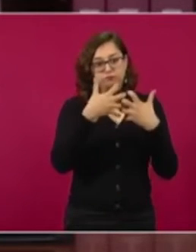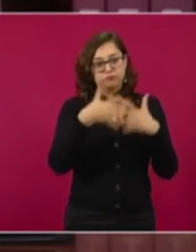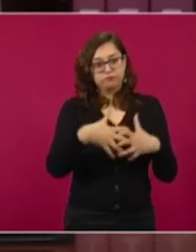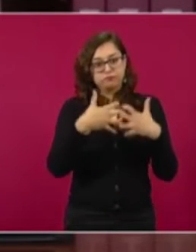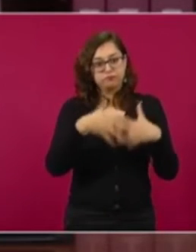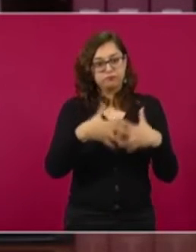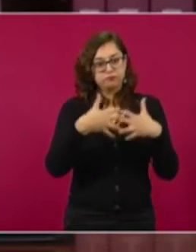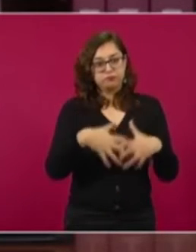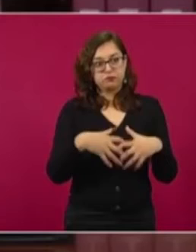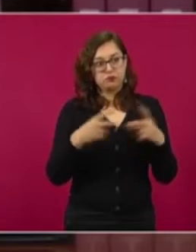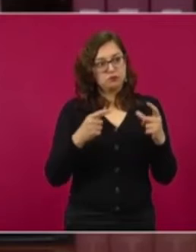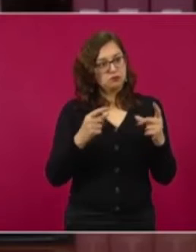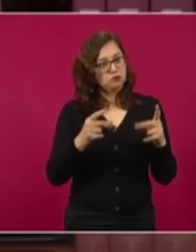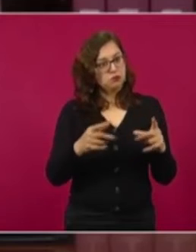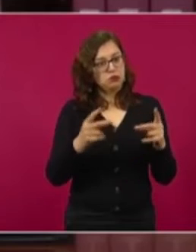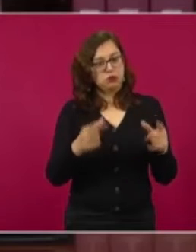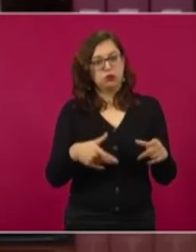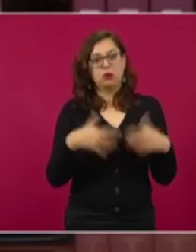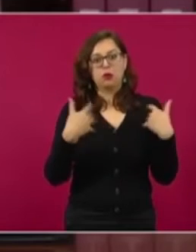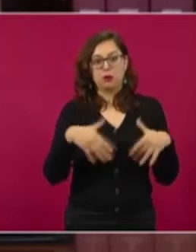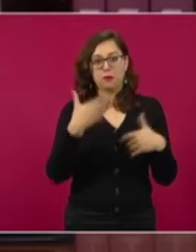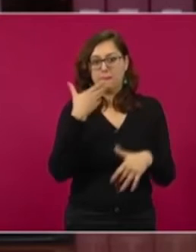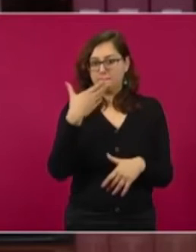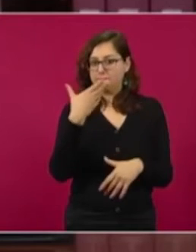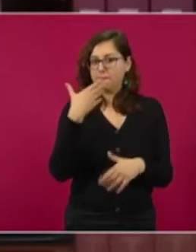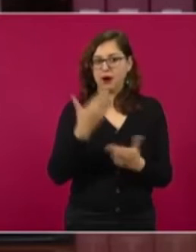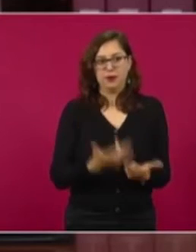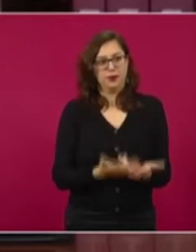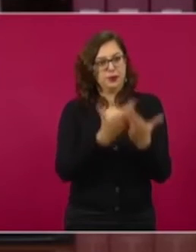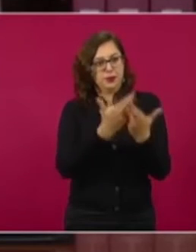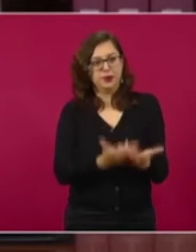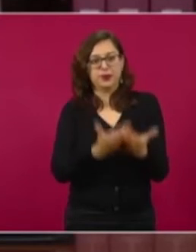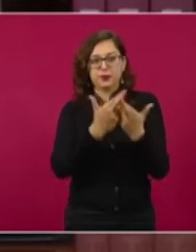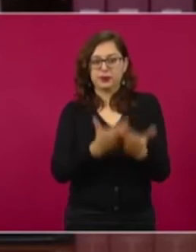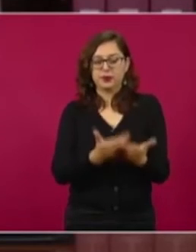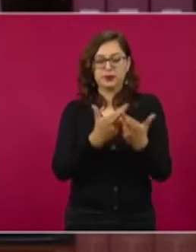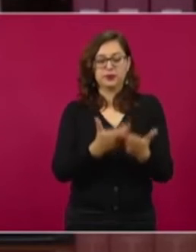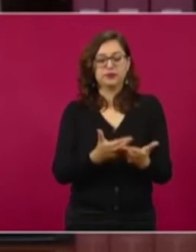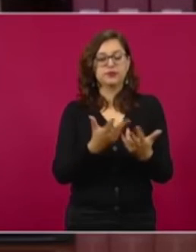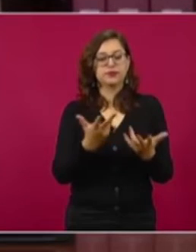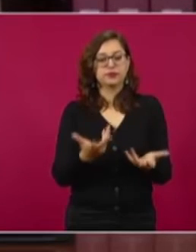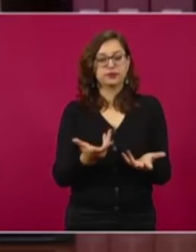muy productiva, con una capacidad